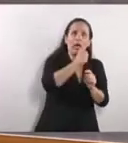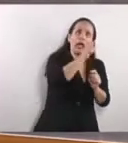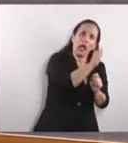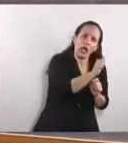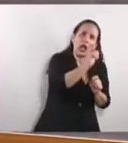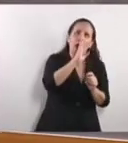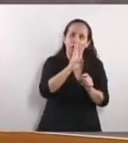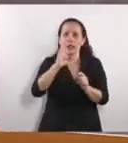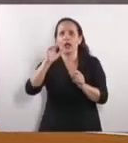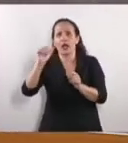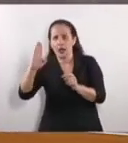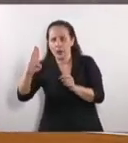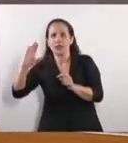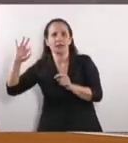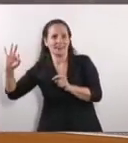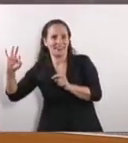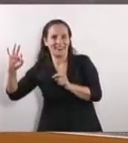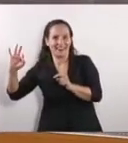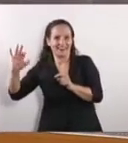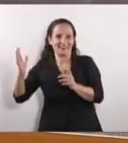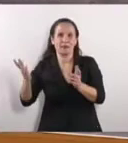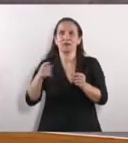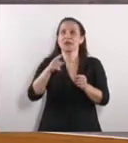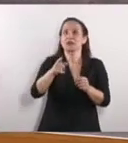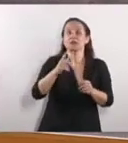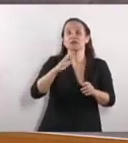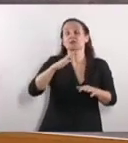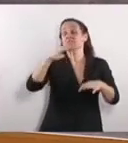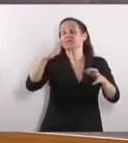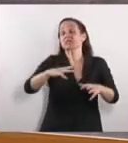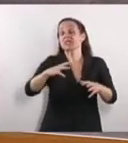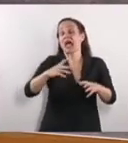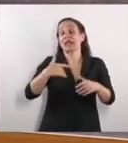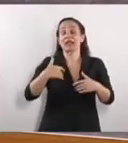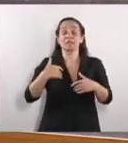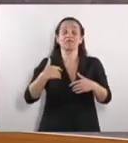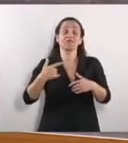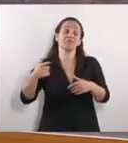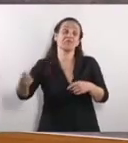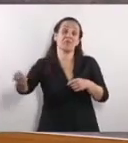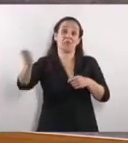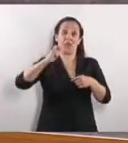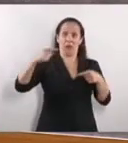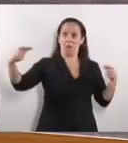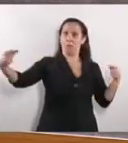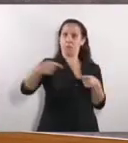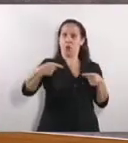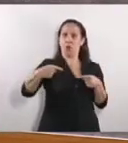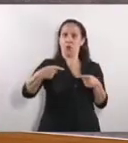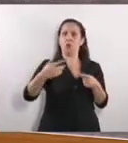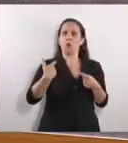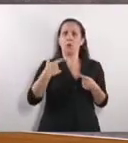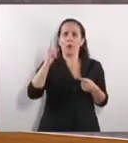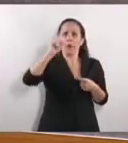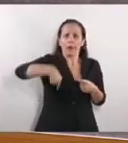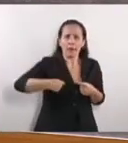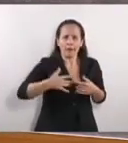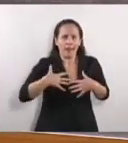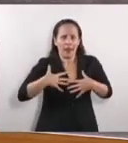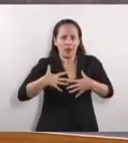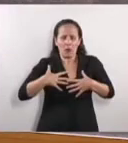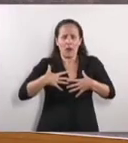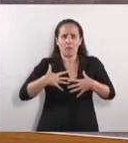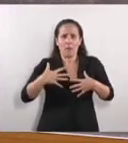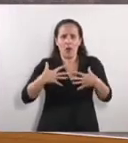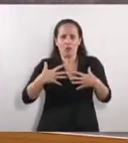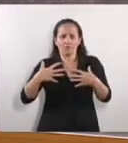diferencia puede hacer que una persona que reciba una sangre que no sea compatible desencadene una respuesta inmunitaria que